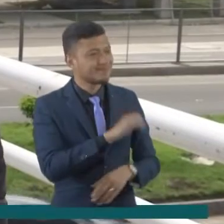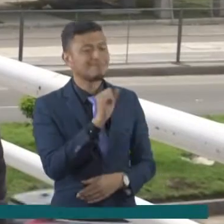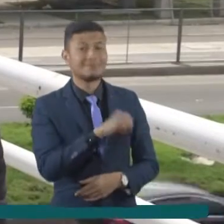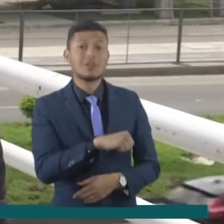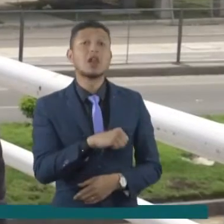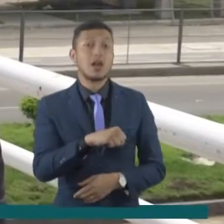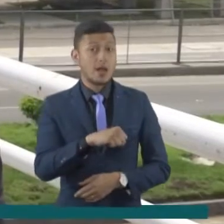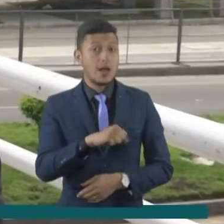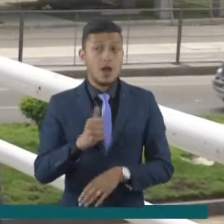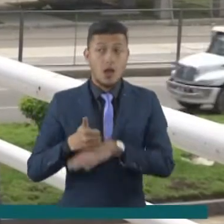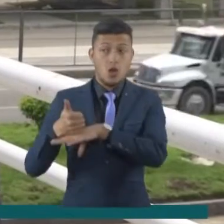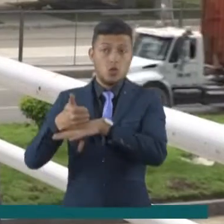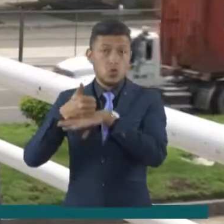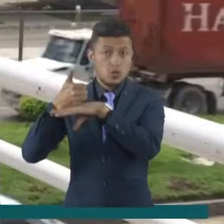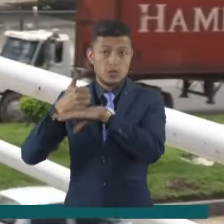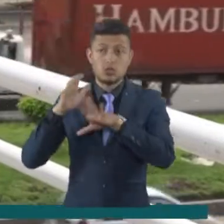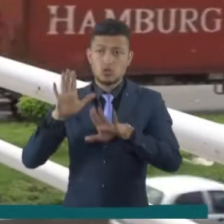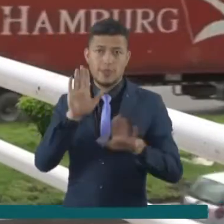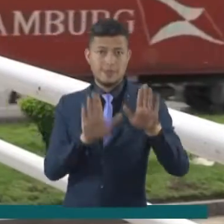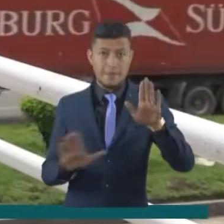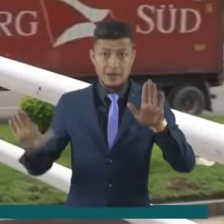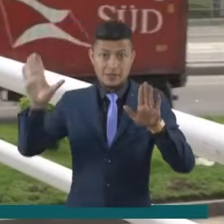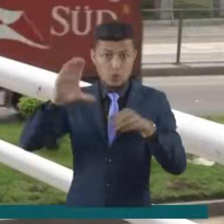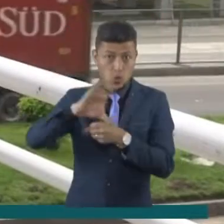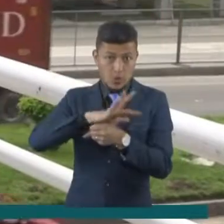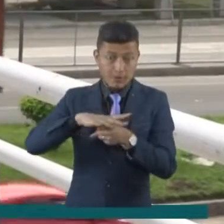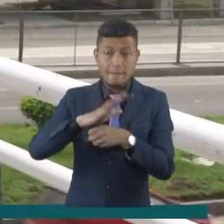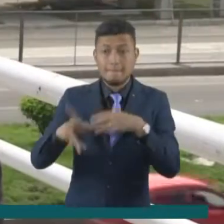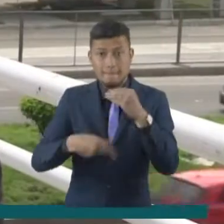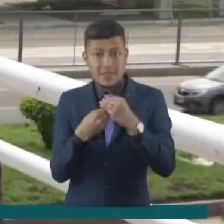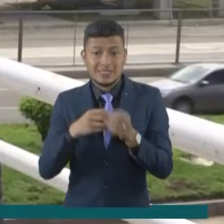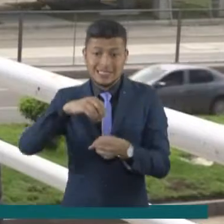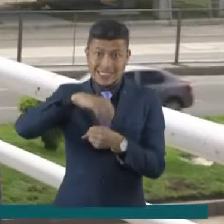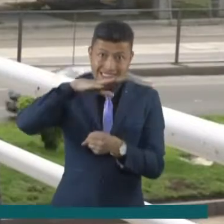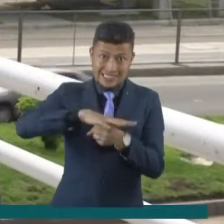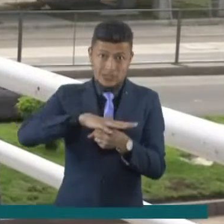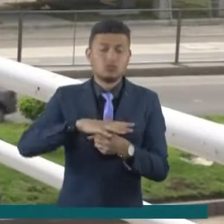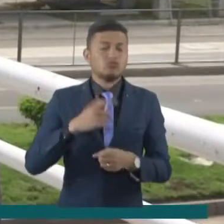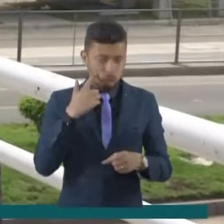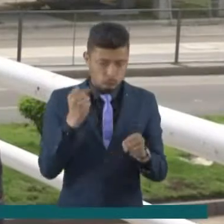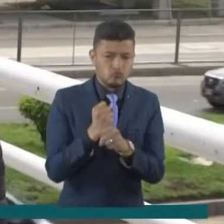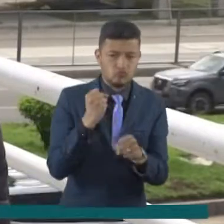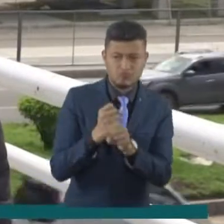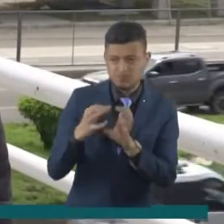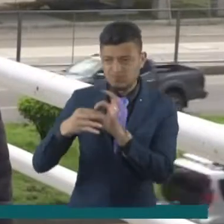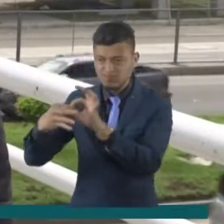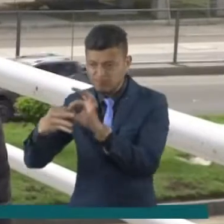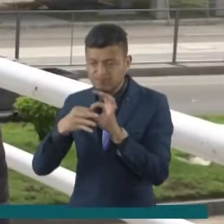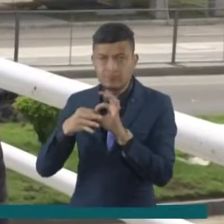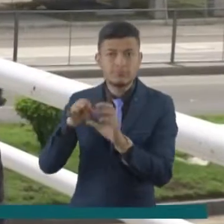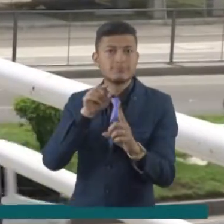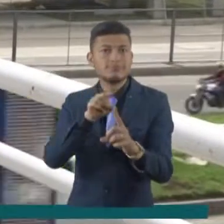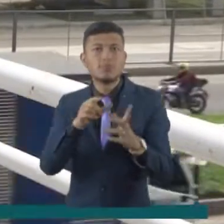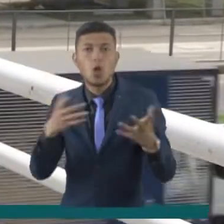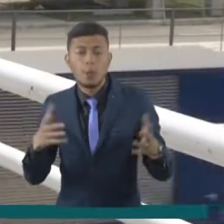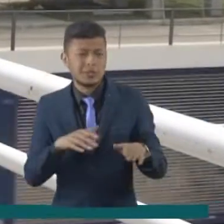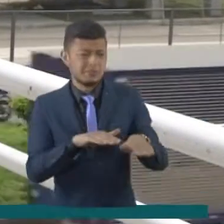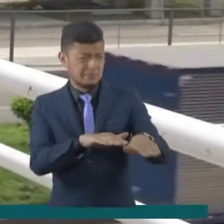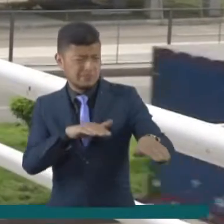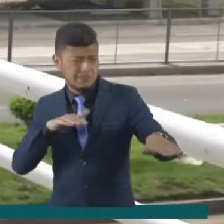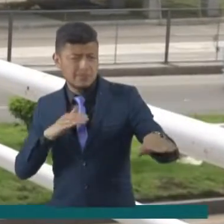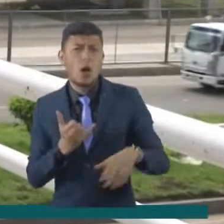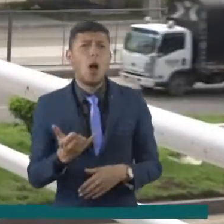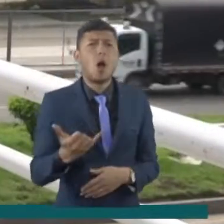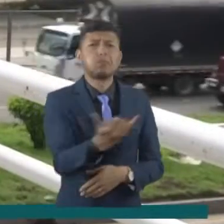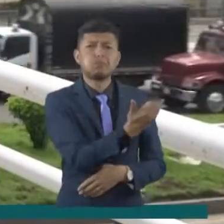Mabel, buenas tardes. Las autoridades, tanto del área departamental como distrital, ya trabajan en acciones conjuntas para evitar la